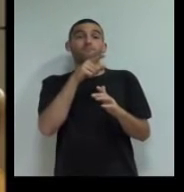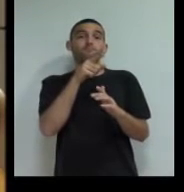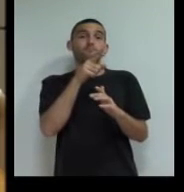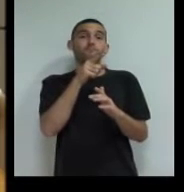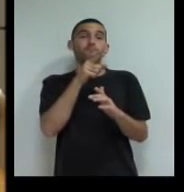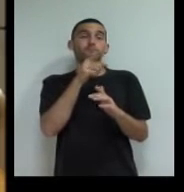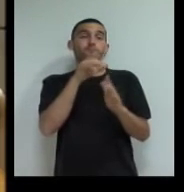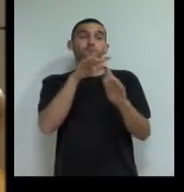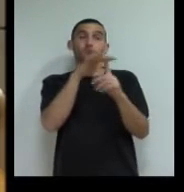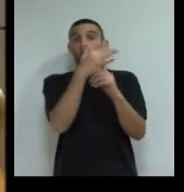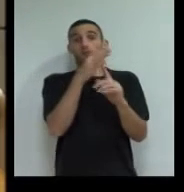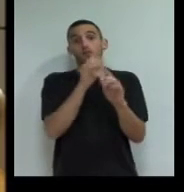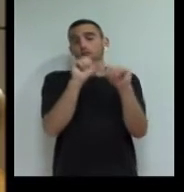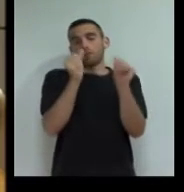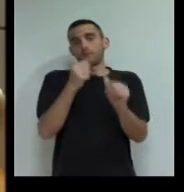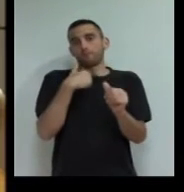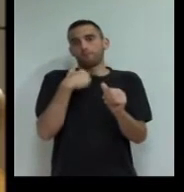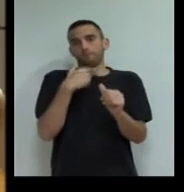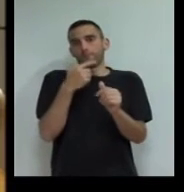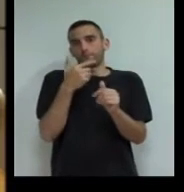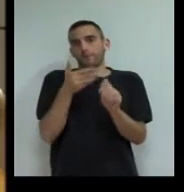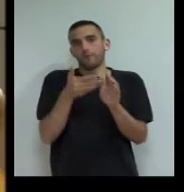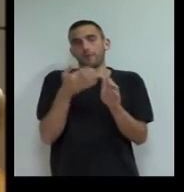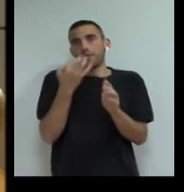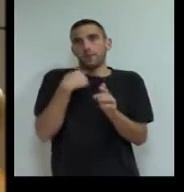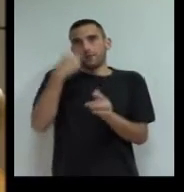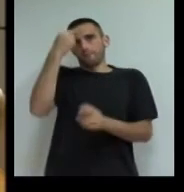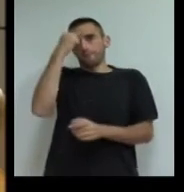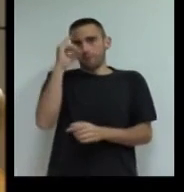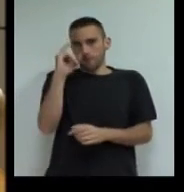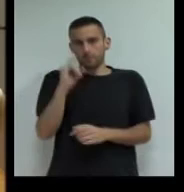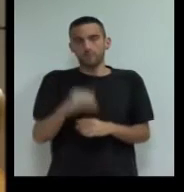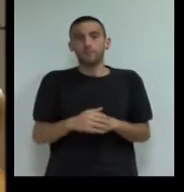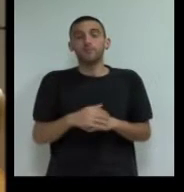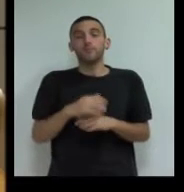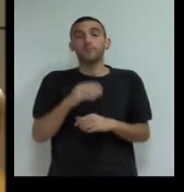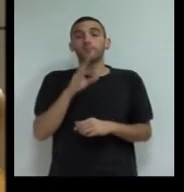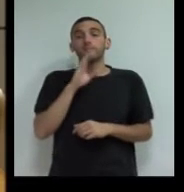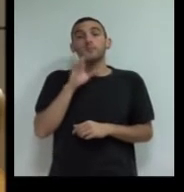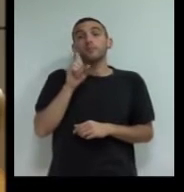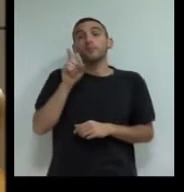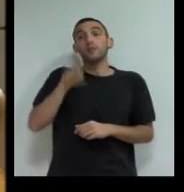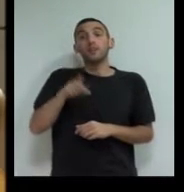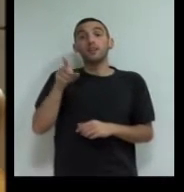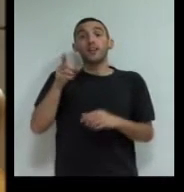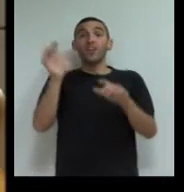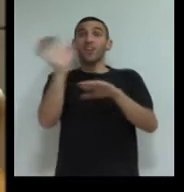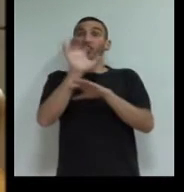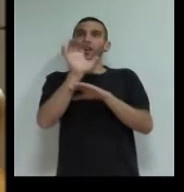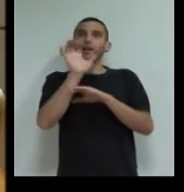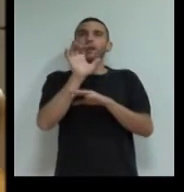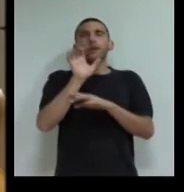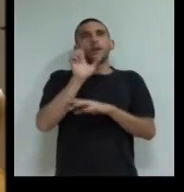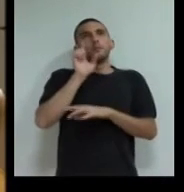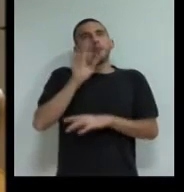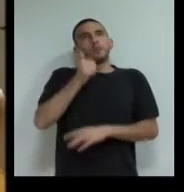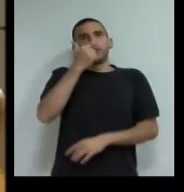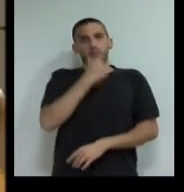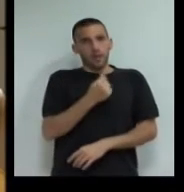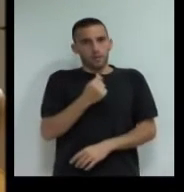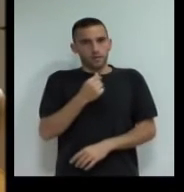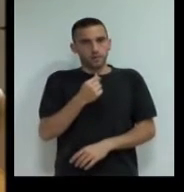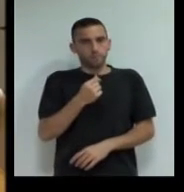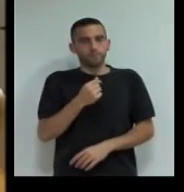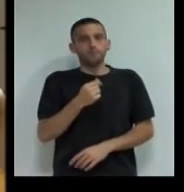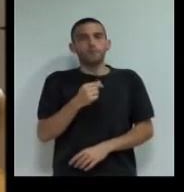dato que está ahí y que tenemos que barajar con ello. Segundo, he oído decir por tu parte que es más fácil lo del cine. Te voy a dar otro dato, para